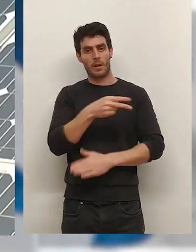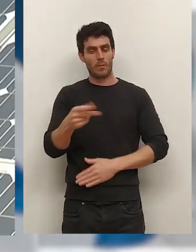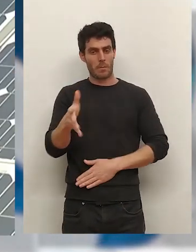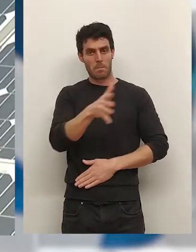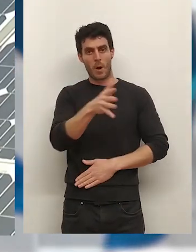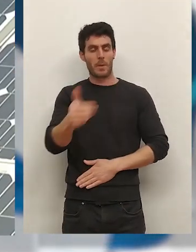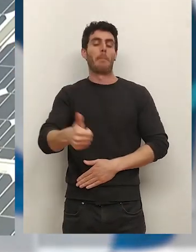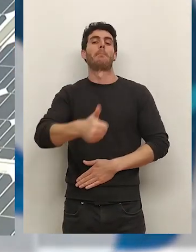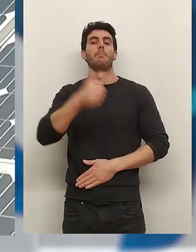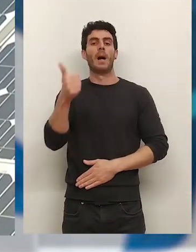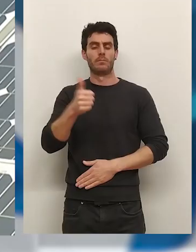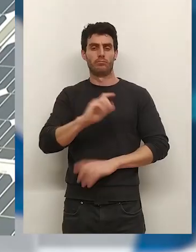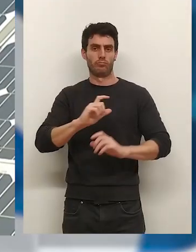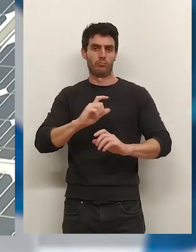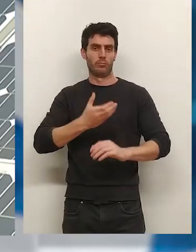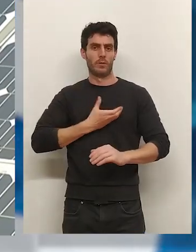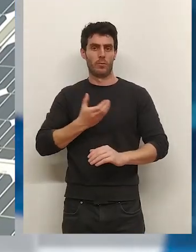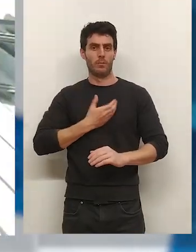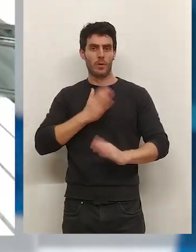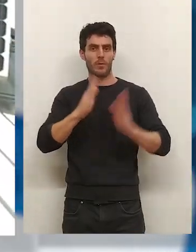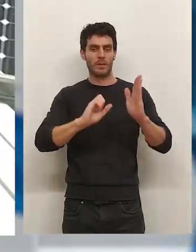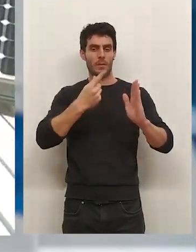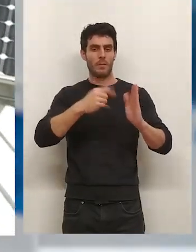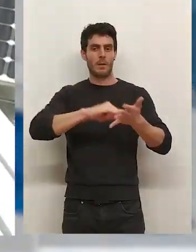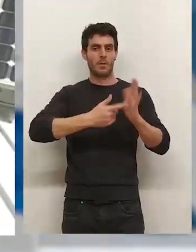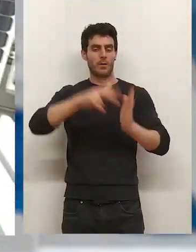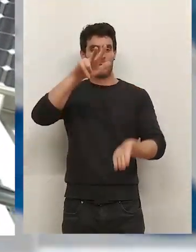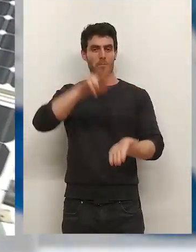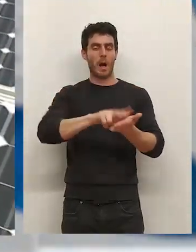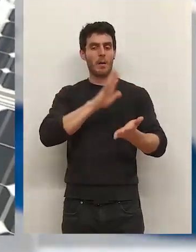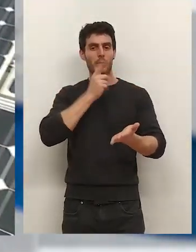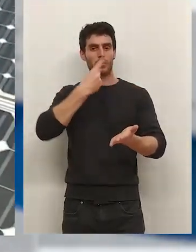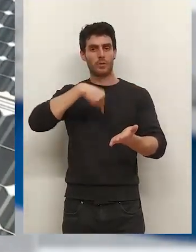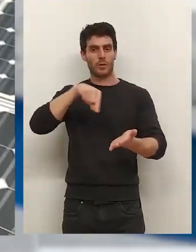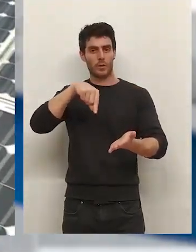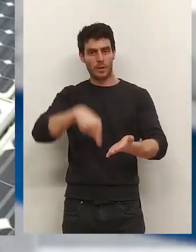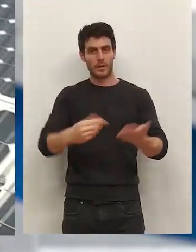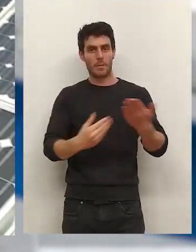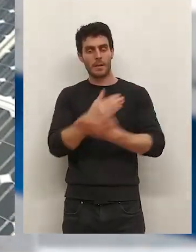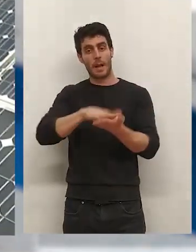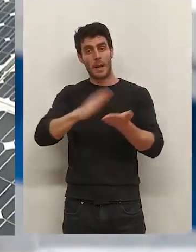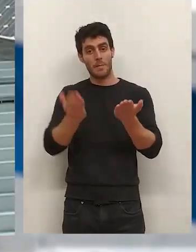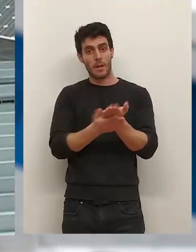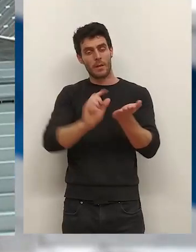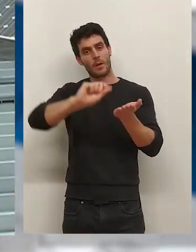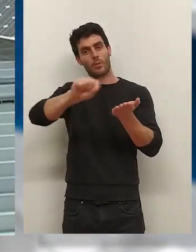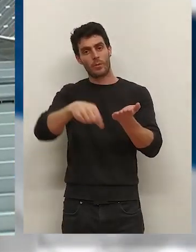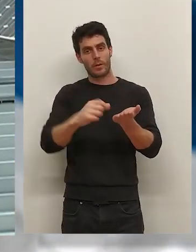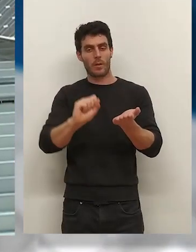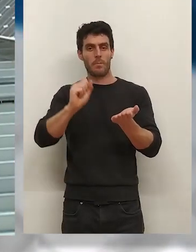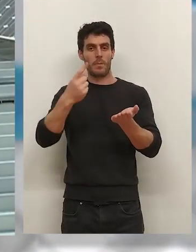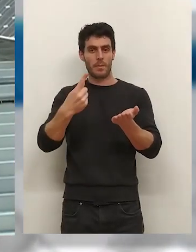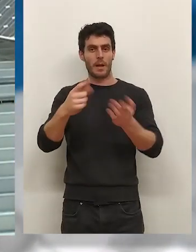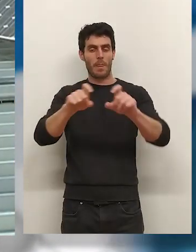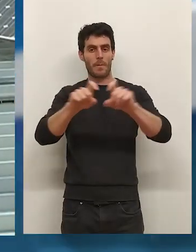600.000 euros, la Junta aprueba así la primera fase del proyecto. Para ello hemos aprobado esta mañana el expediente de contratación